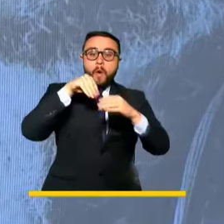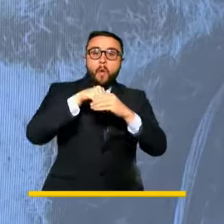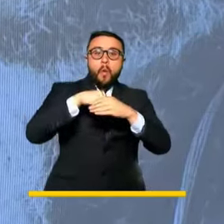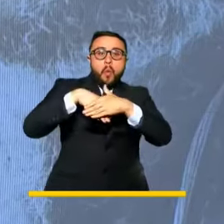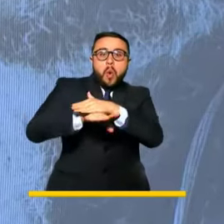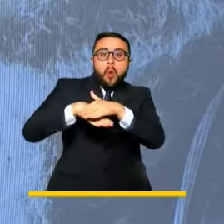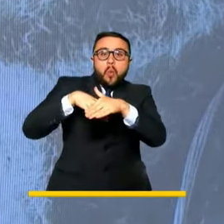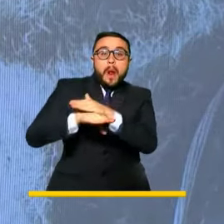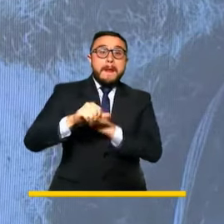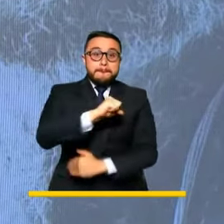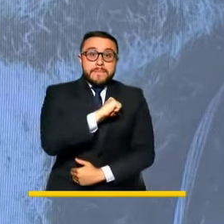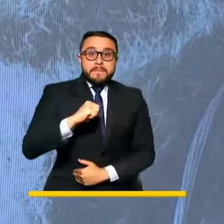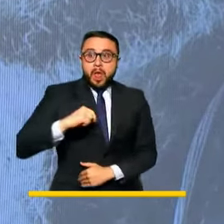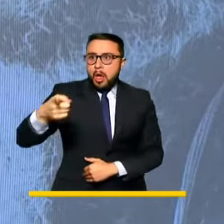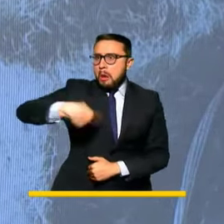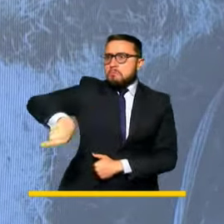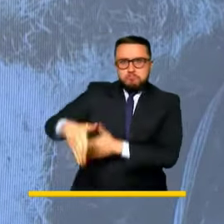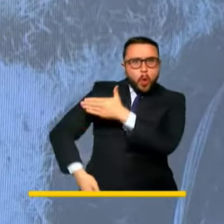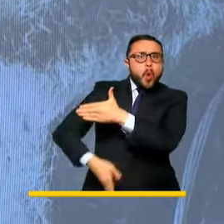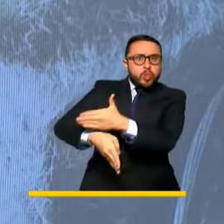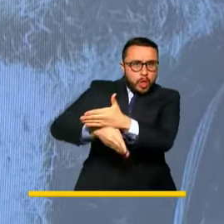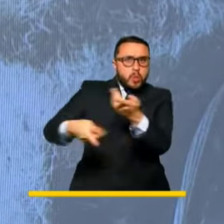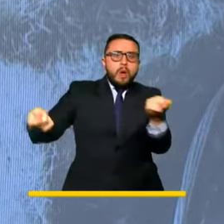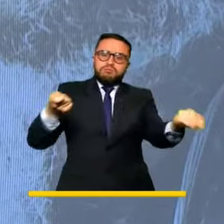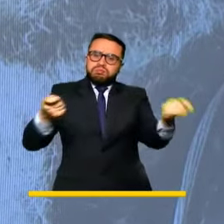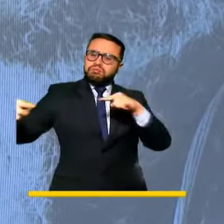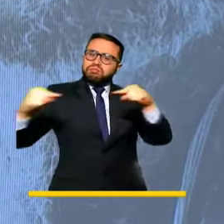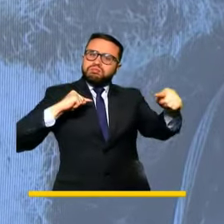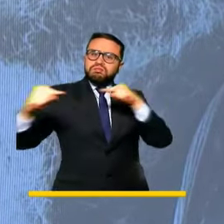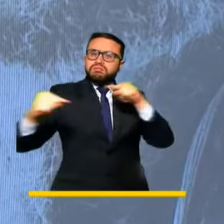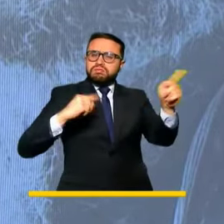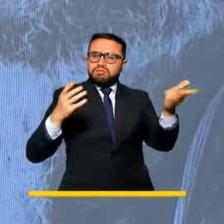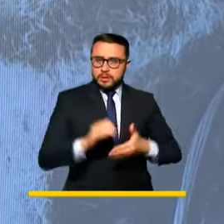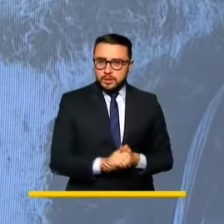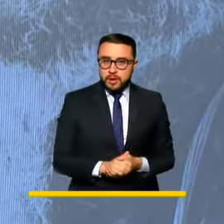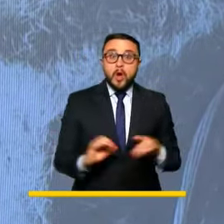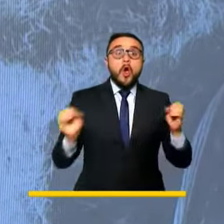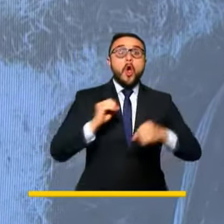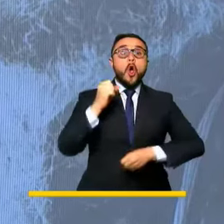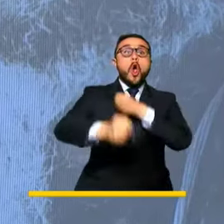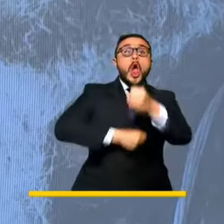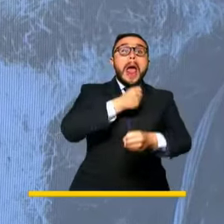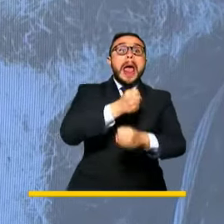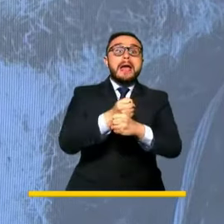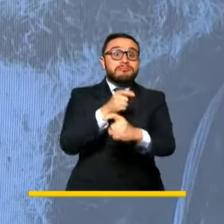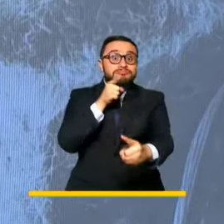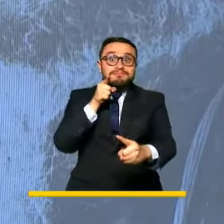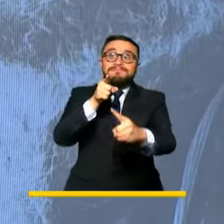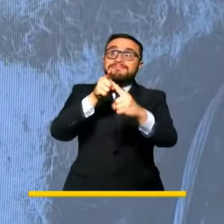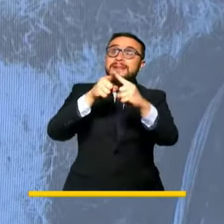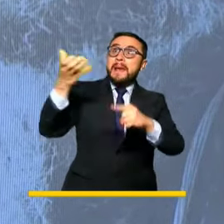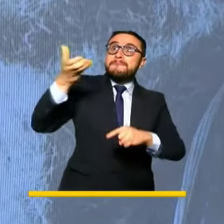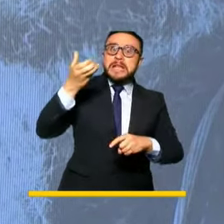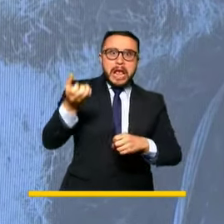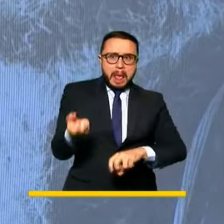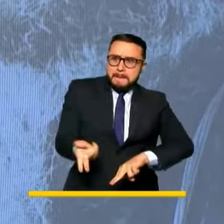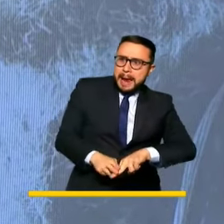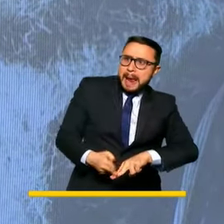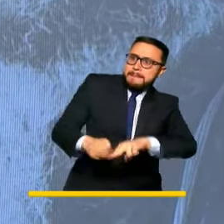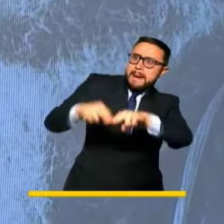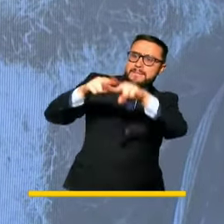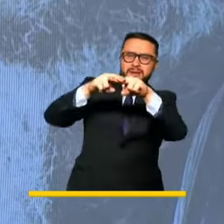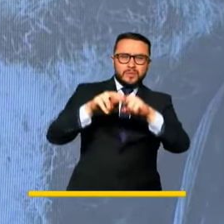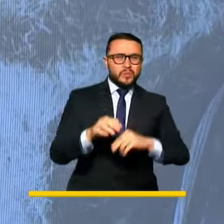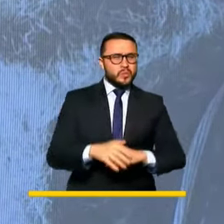privados de pensiones. No es verdad que aumentará la edad de pensión. Las condiciones para